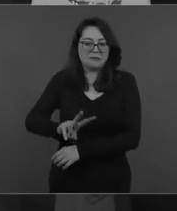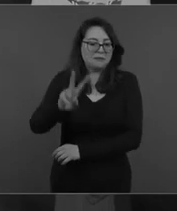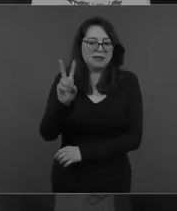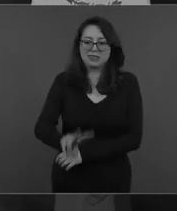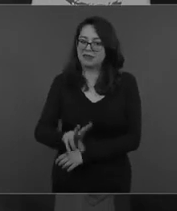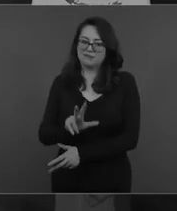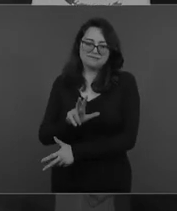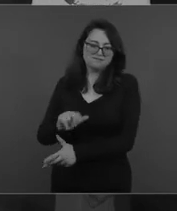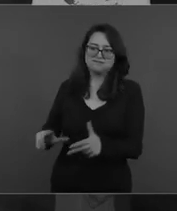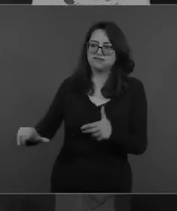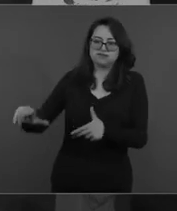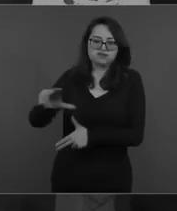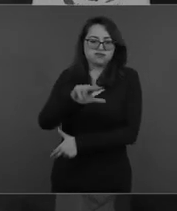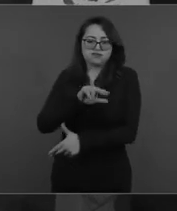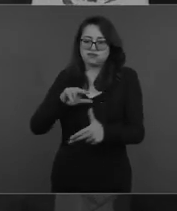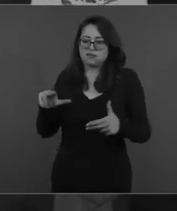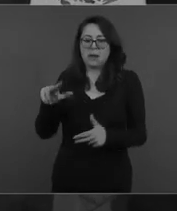muy fuerte, es